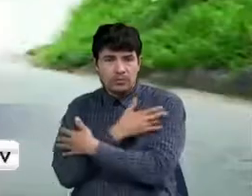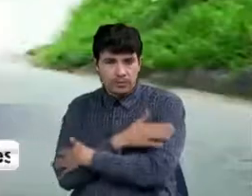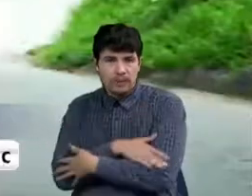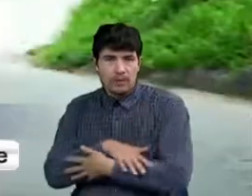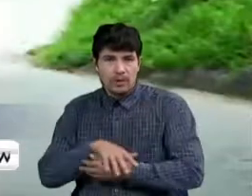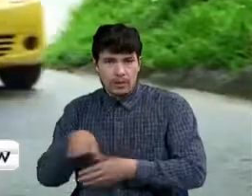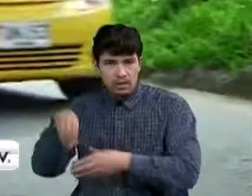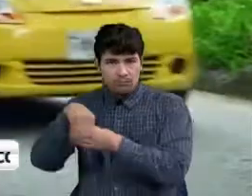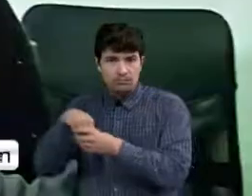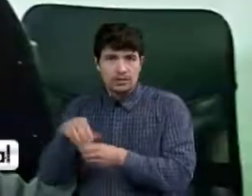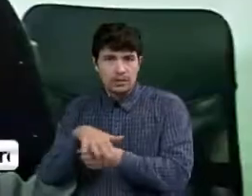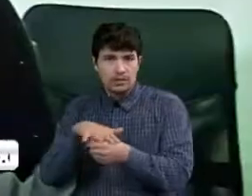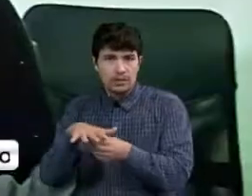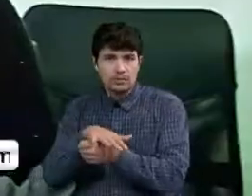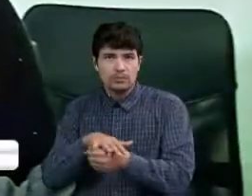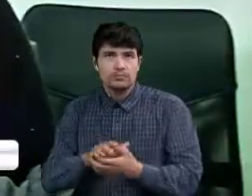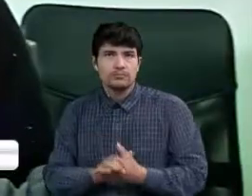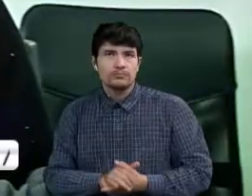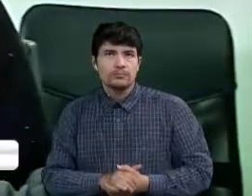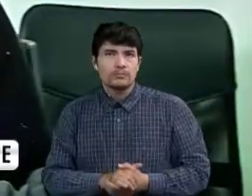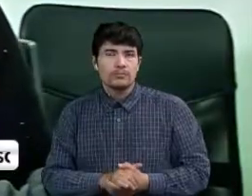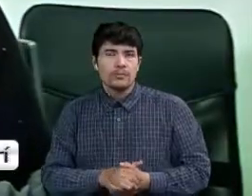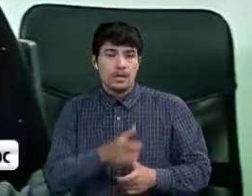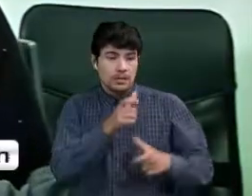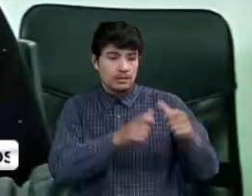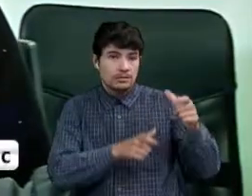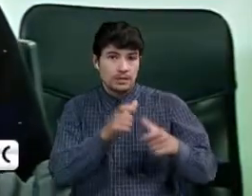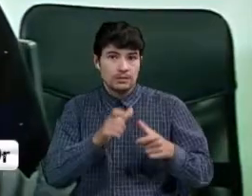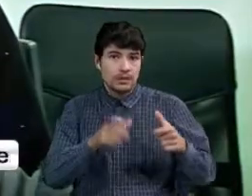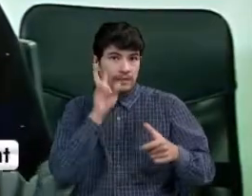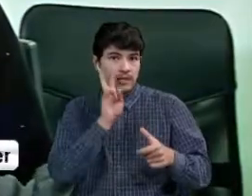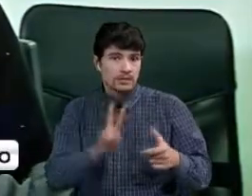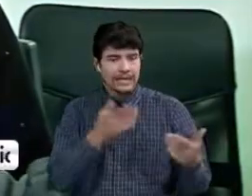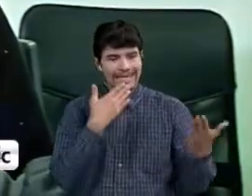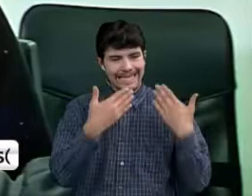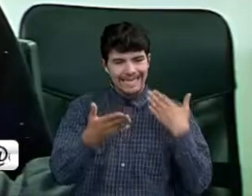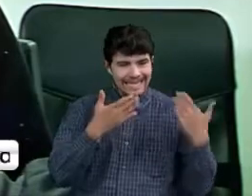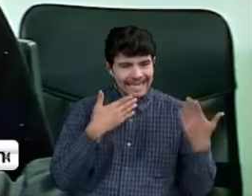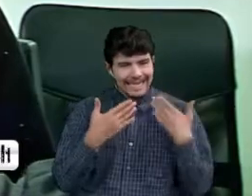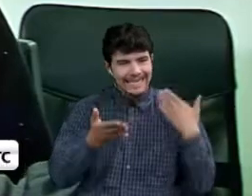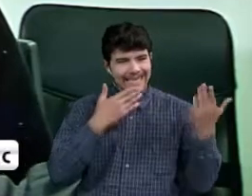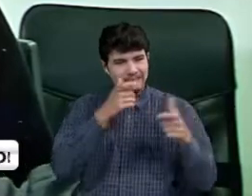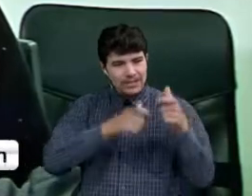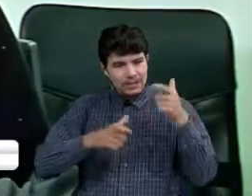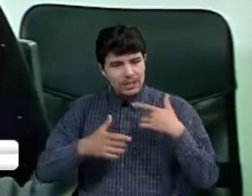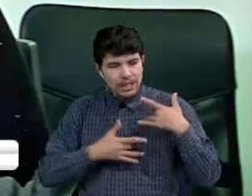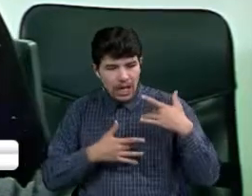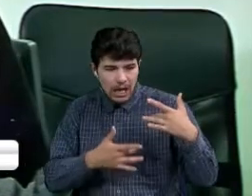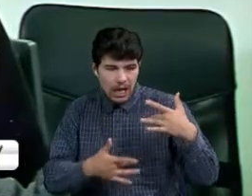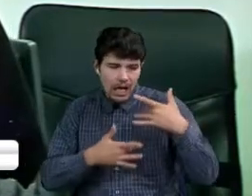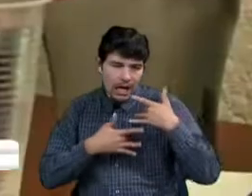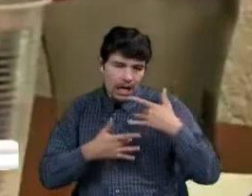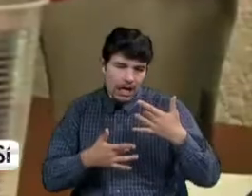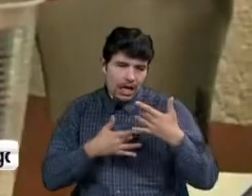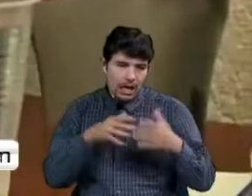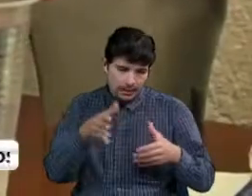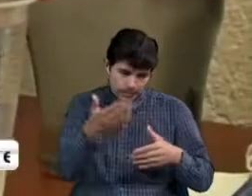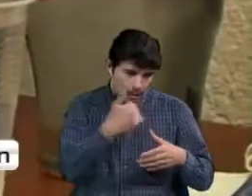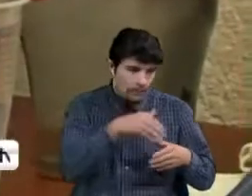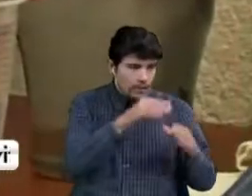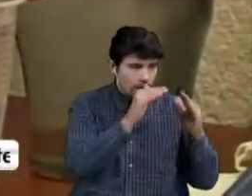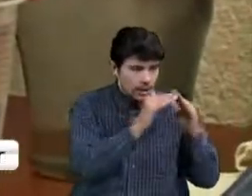Pamplona. Logran obtener algún tipo de ayuda por parte de personas generosas que los hospedan en sus